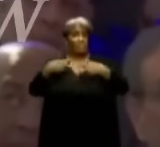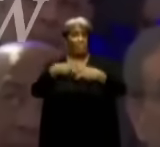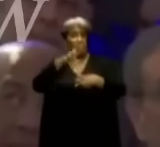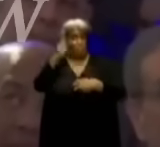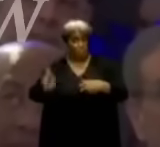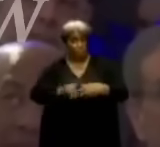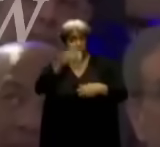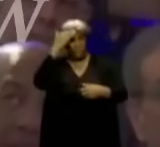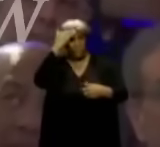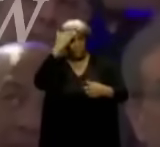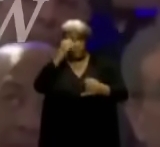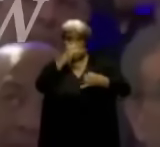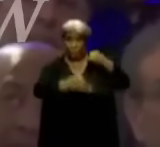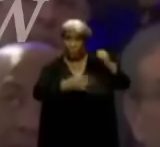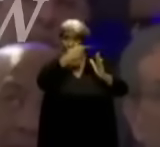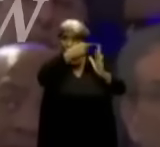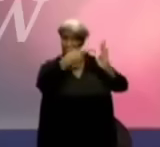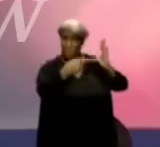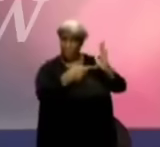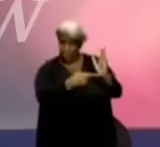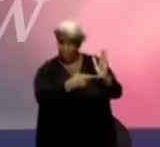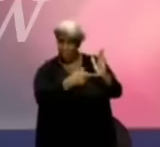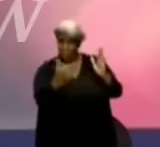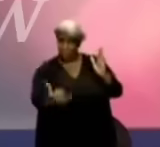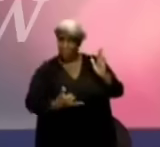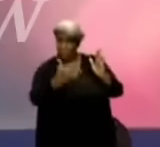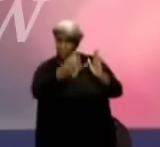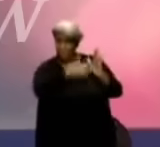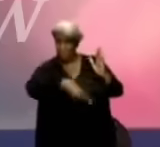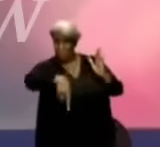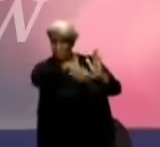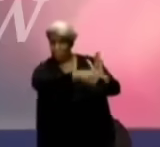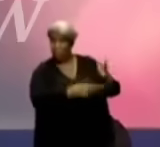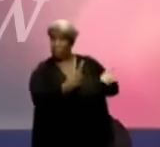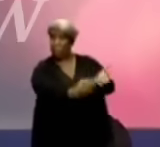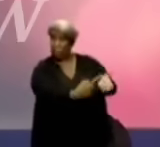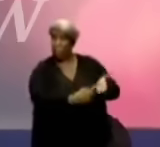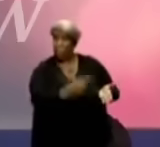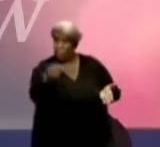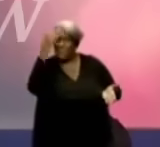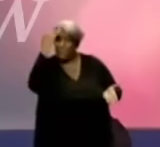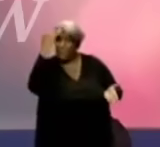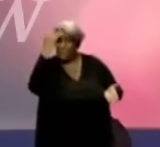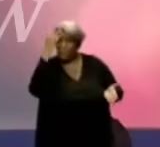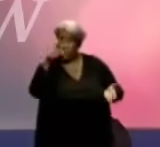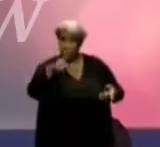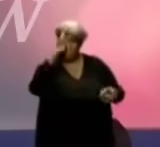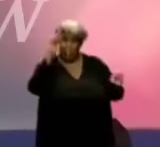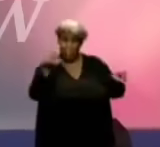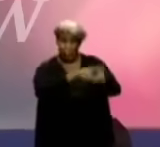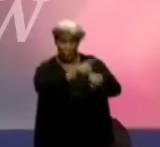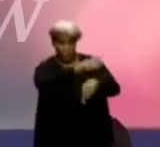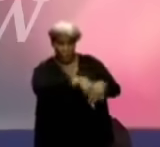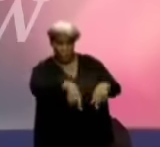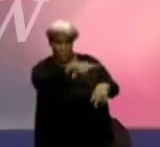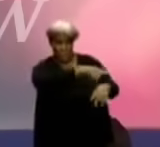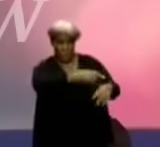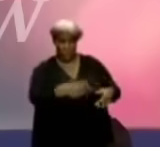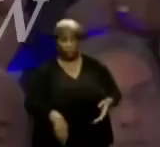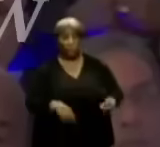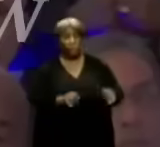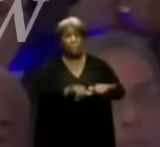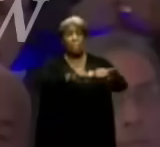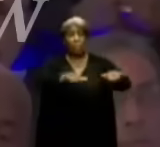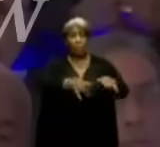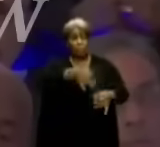del último reglamento que están ahora mismo hablando, que están discutiendo? ¿Está usted de acuerdo con que el país vaya de